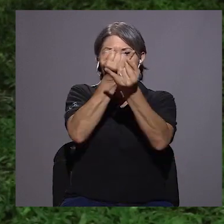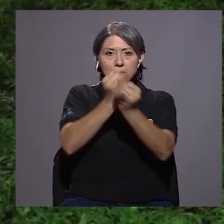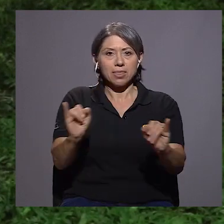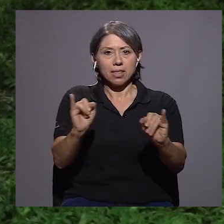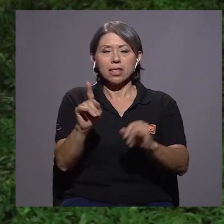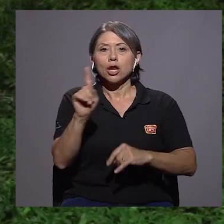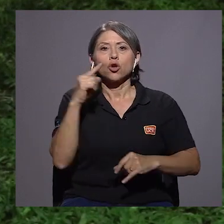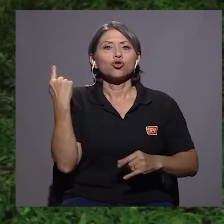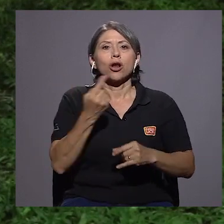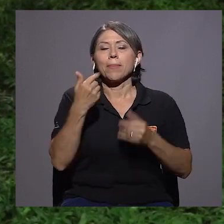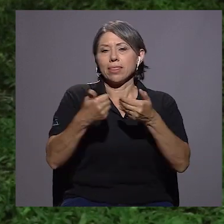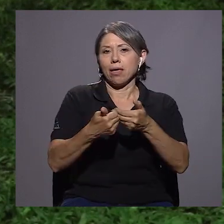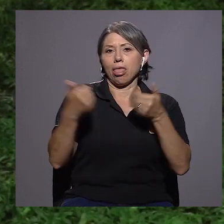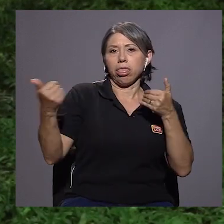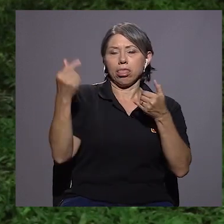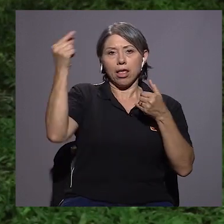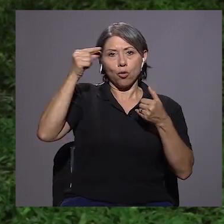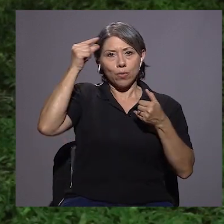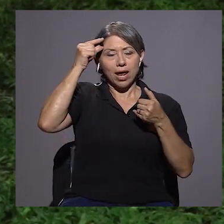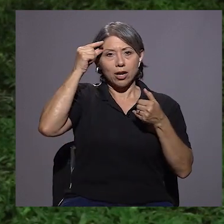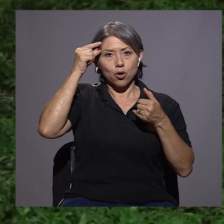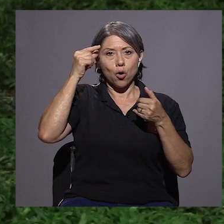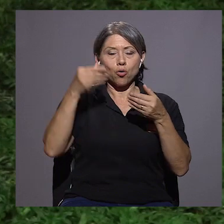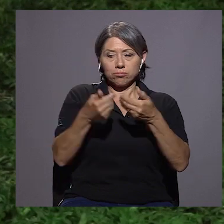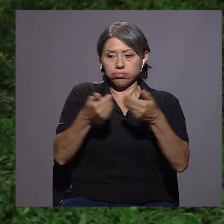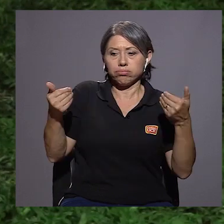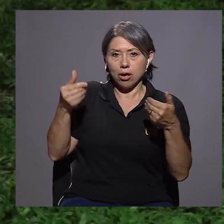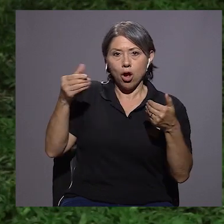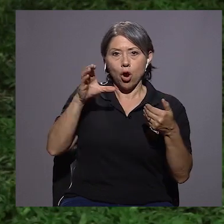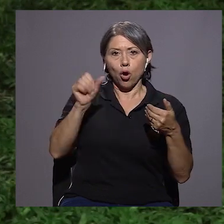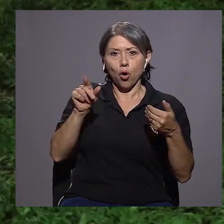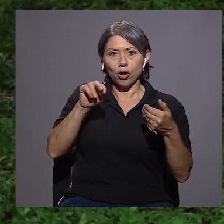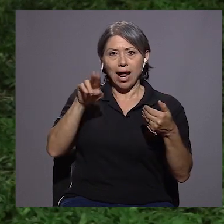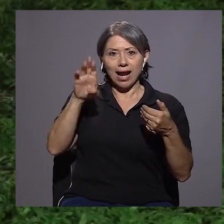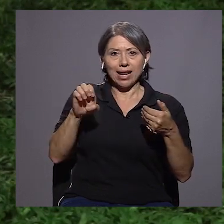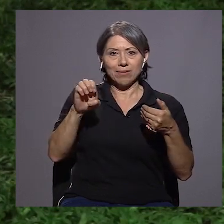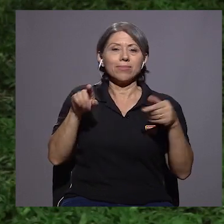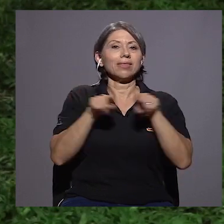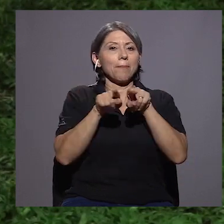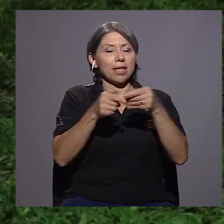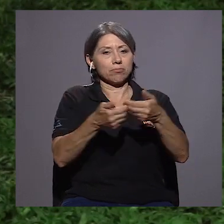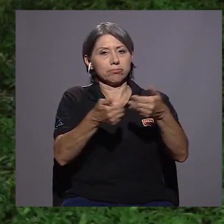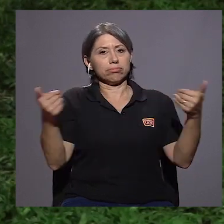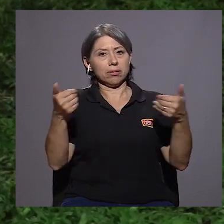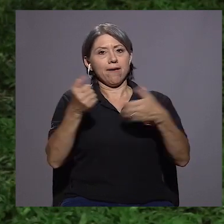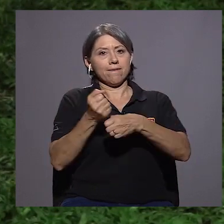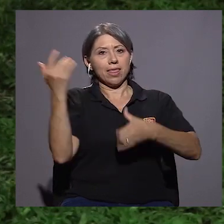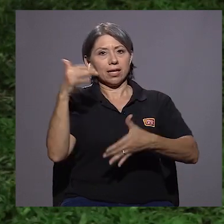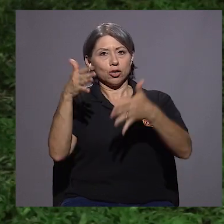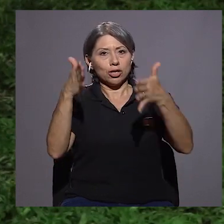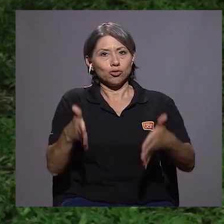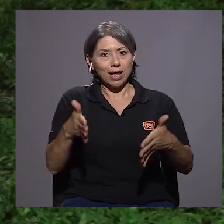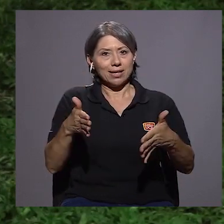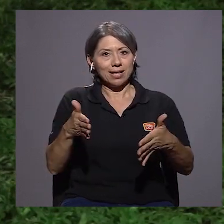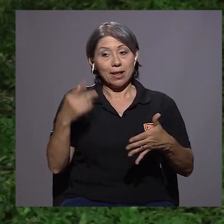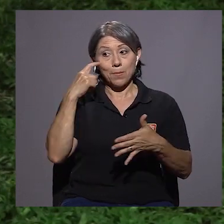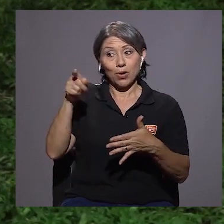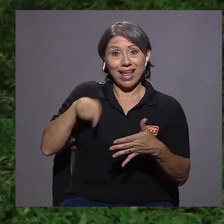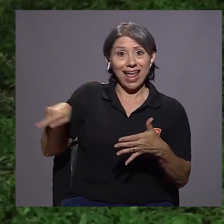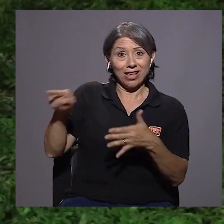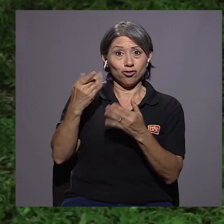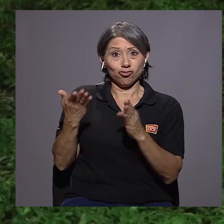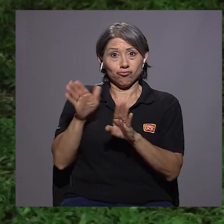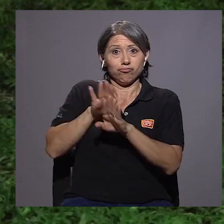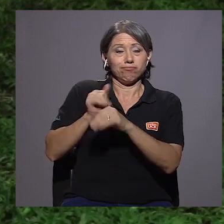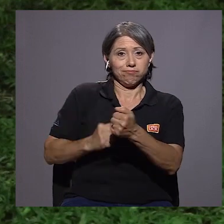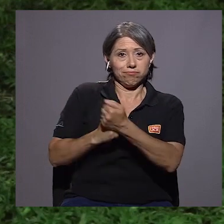mismo independiente, no solamente del gobierno, de CONARE, sino que también de la misma Federación de Estudiantes, denunciando la complicidad